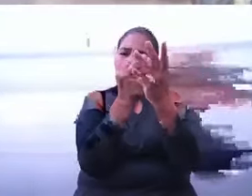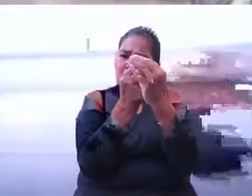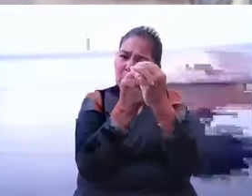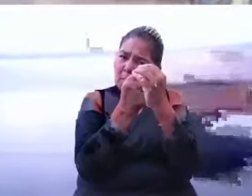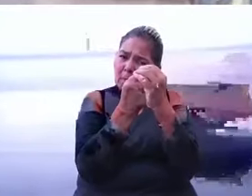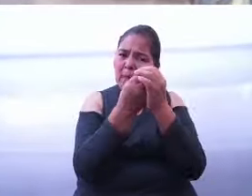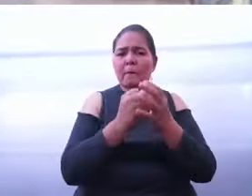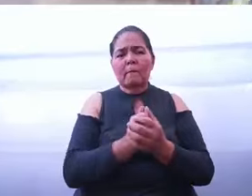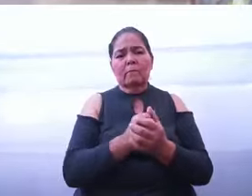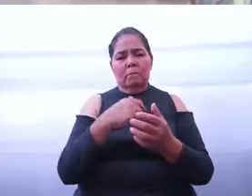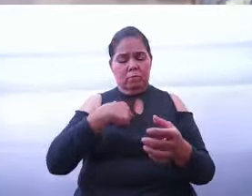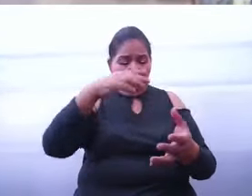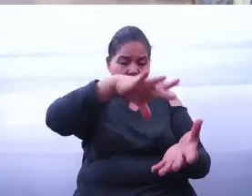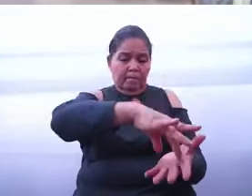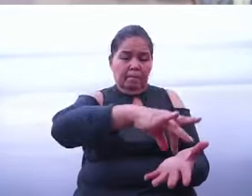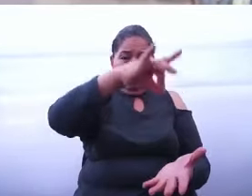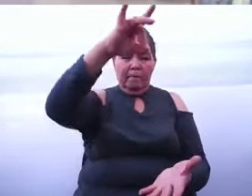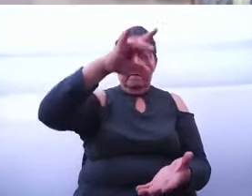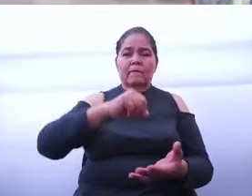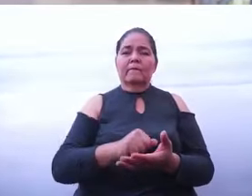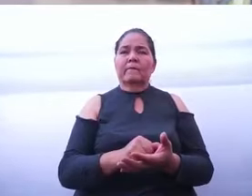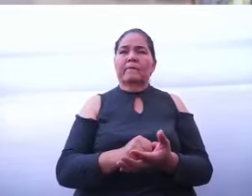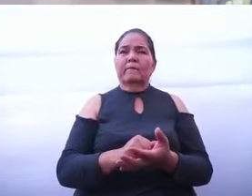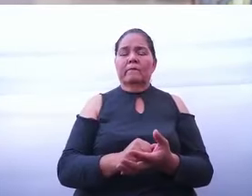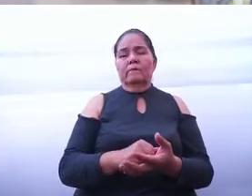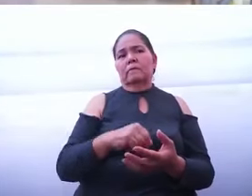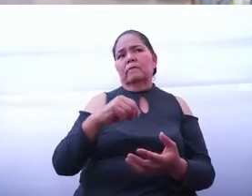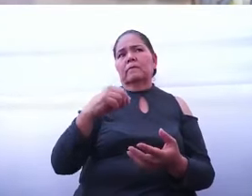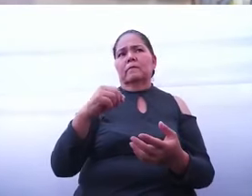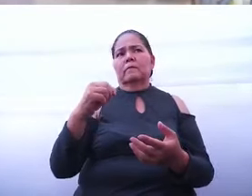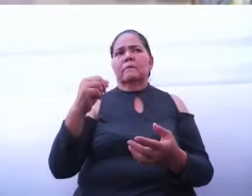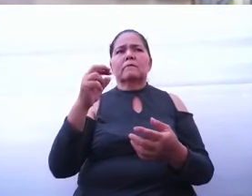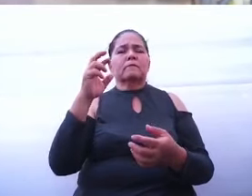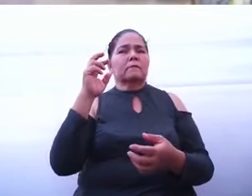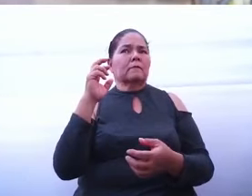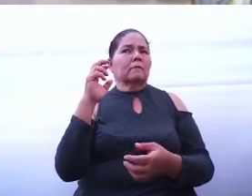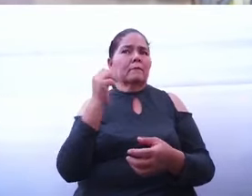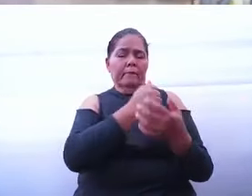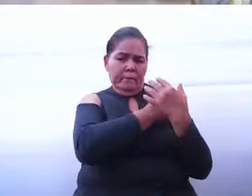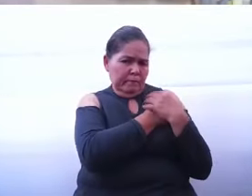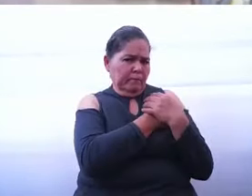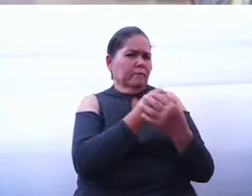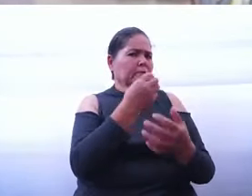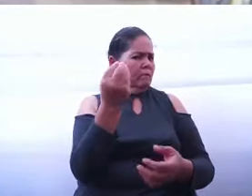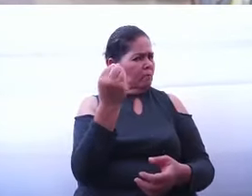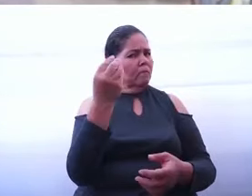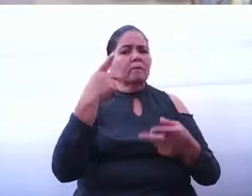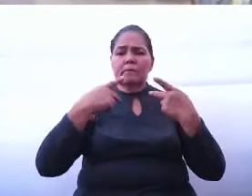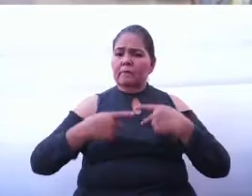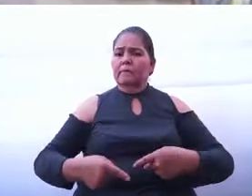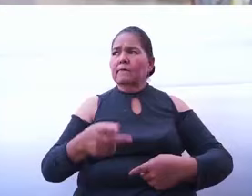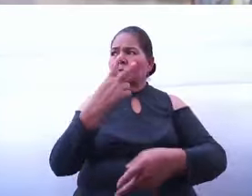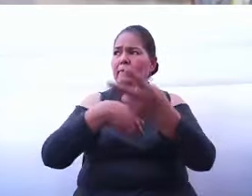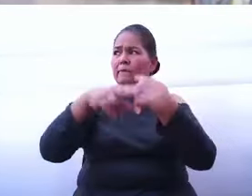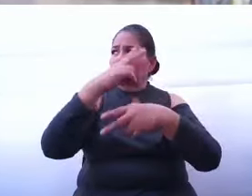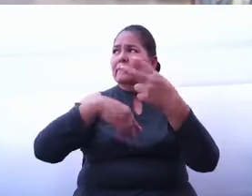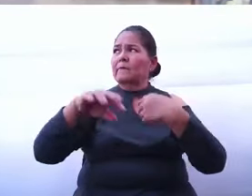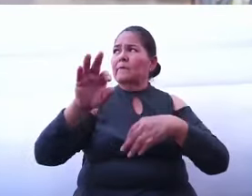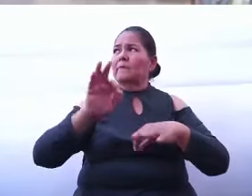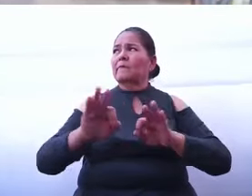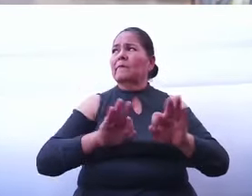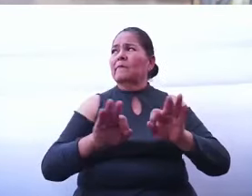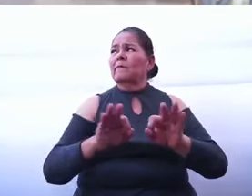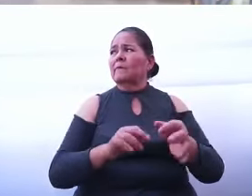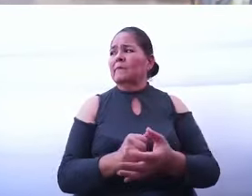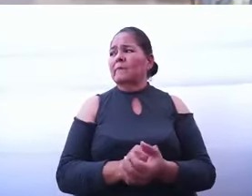que he encontrado disposición de trabajo por parte de las autoridades que hoy están asumiendo su cargo, los